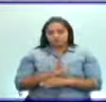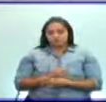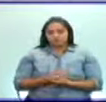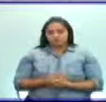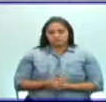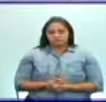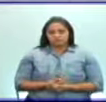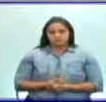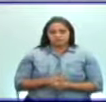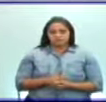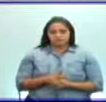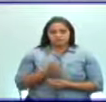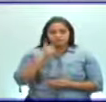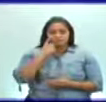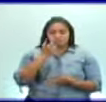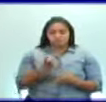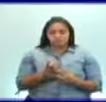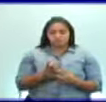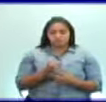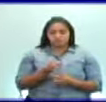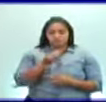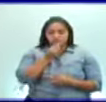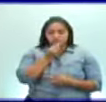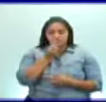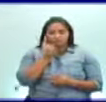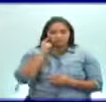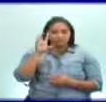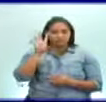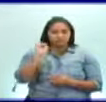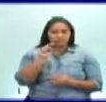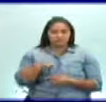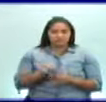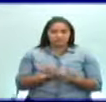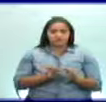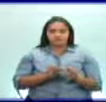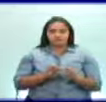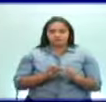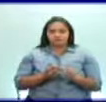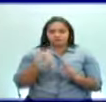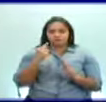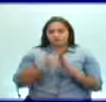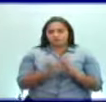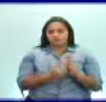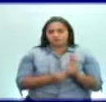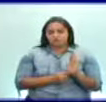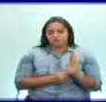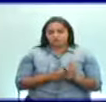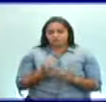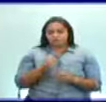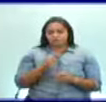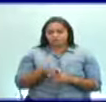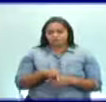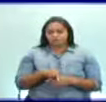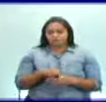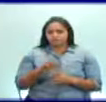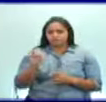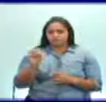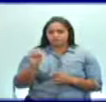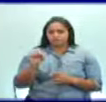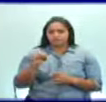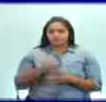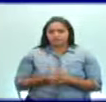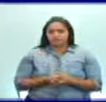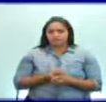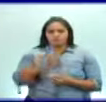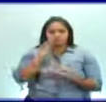útil para entender la función. Bueno, las propiedades rápido. X que pertenece a los reales, la imagen,